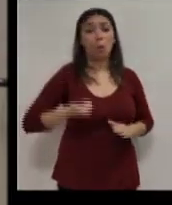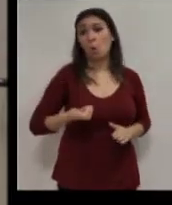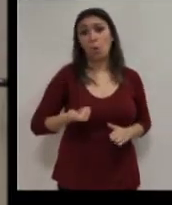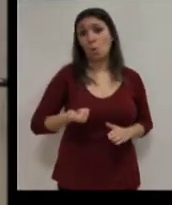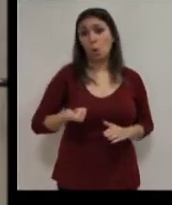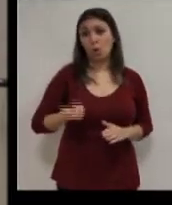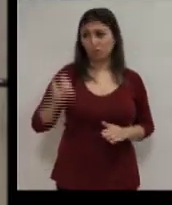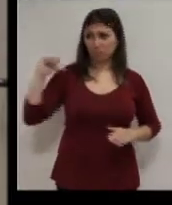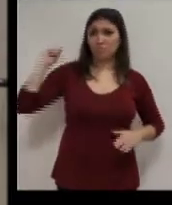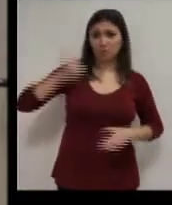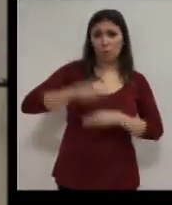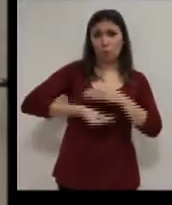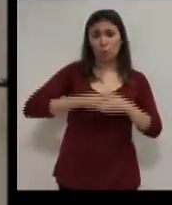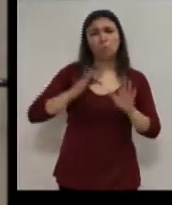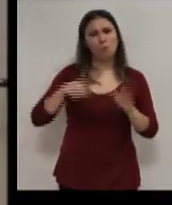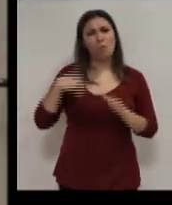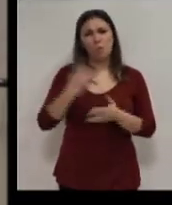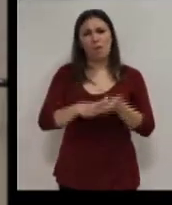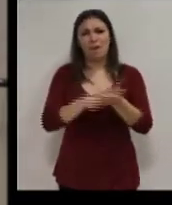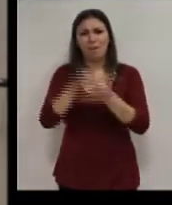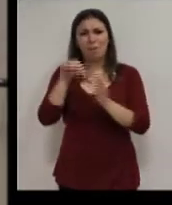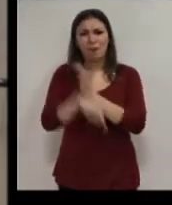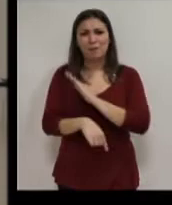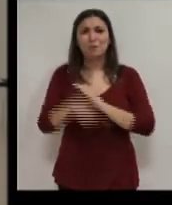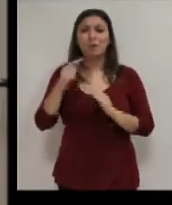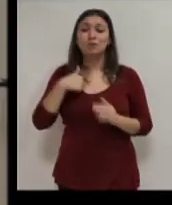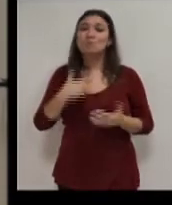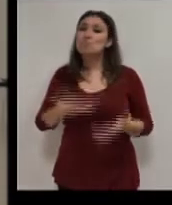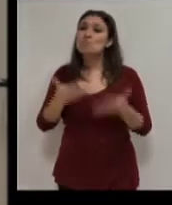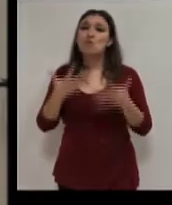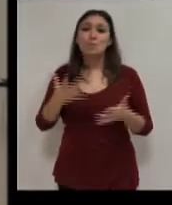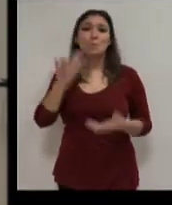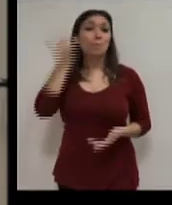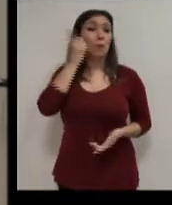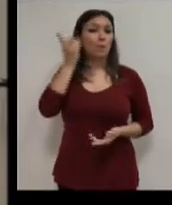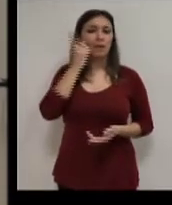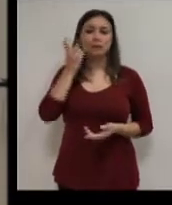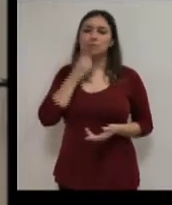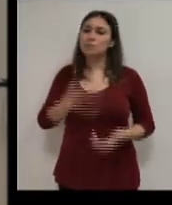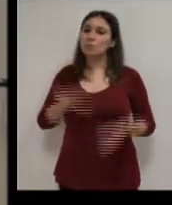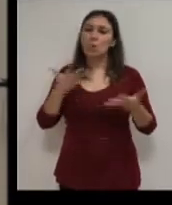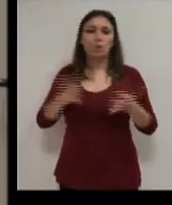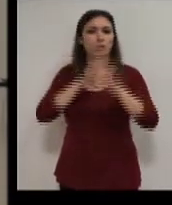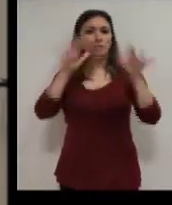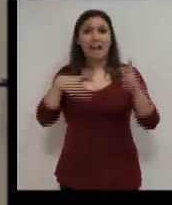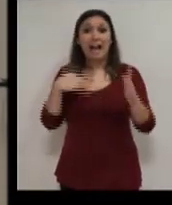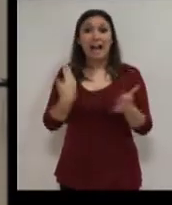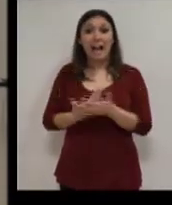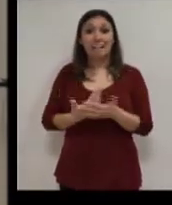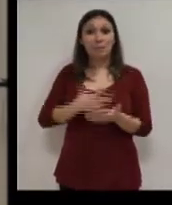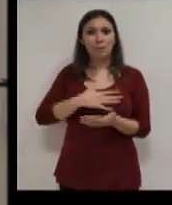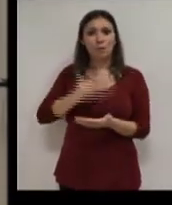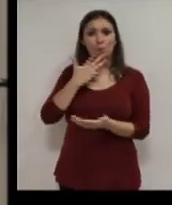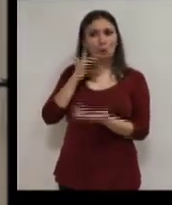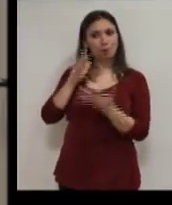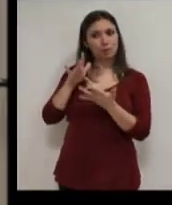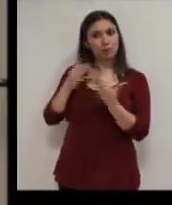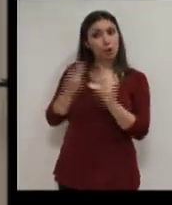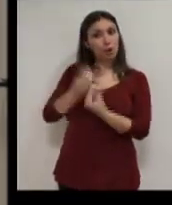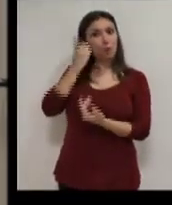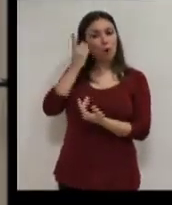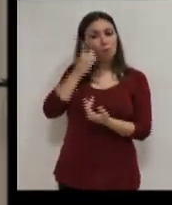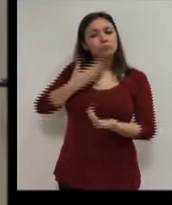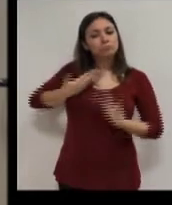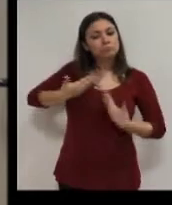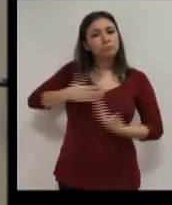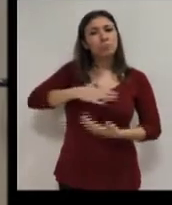nuevas, las tenemos aquí en la mano. Y bueno, ya hablaremos también yo soy un apóstol también de los teléfonos móviles, porque creo que hasta se puede hablar con